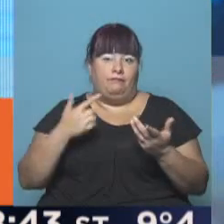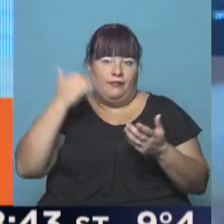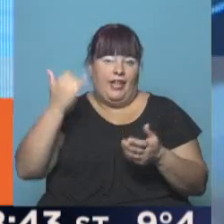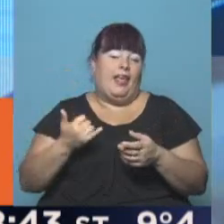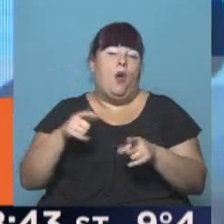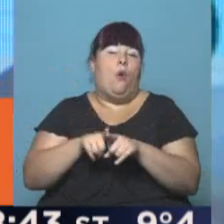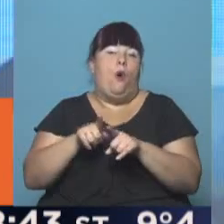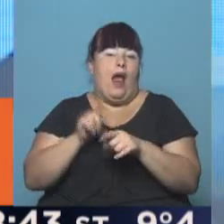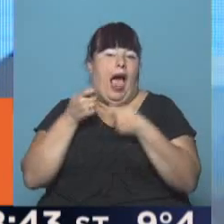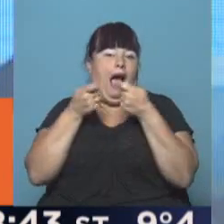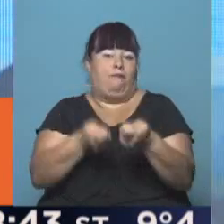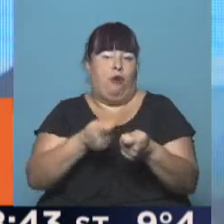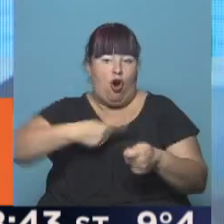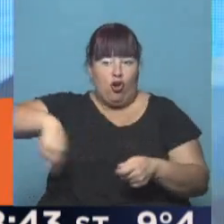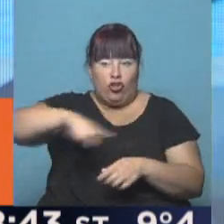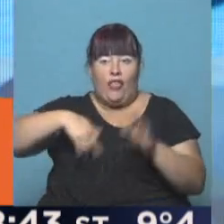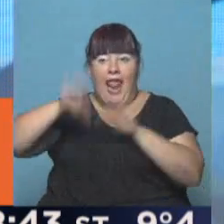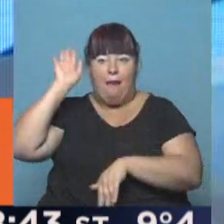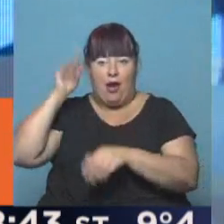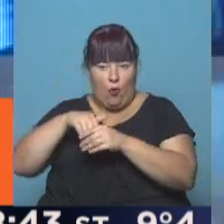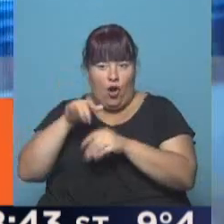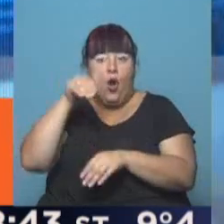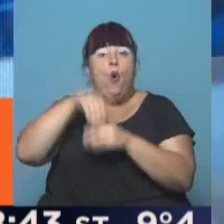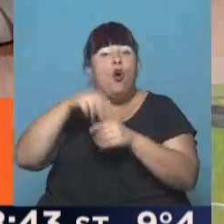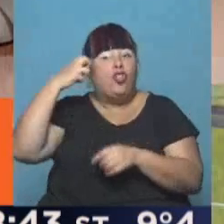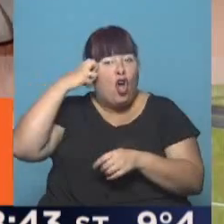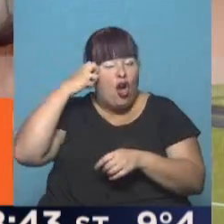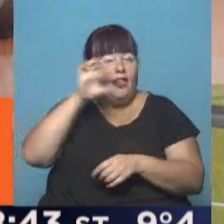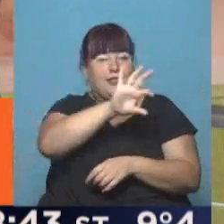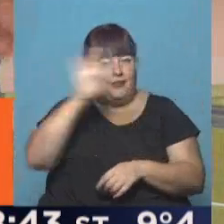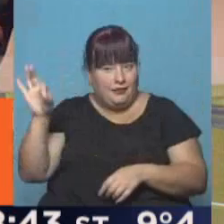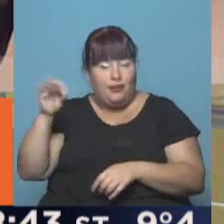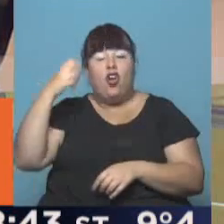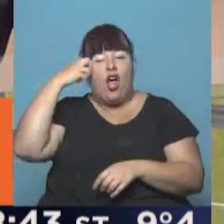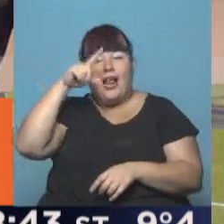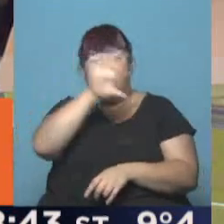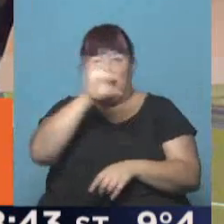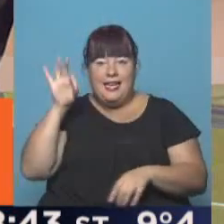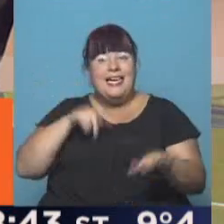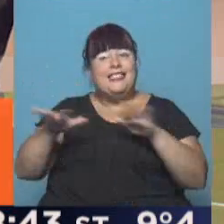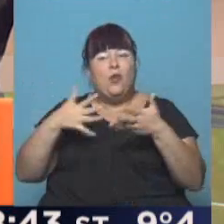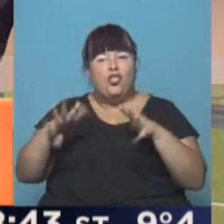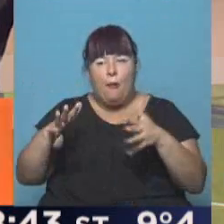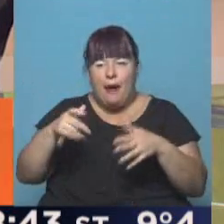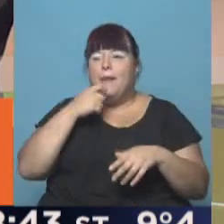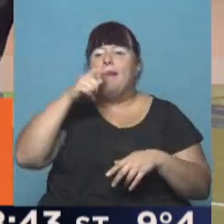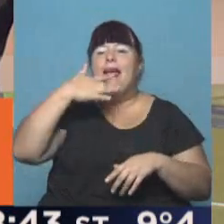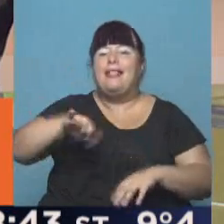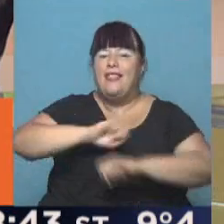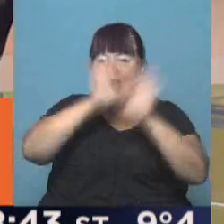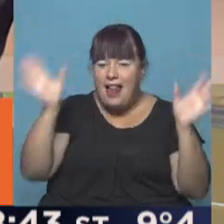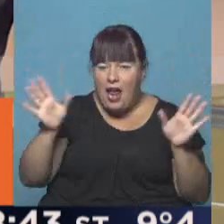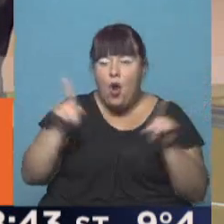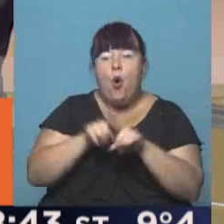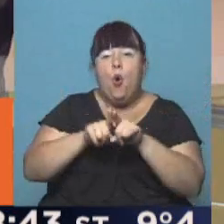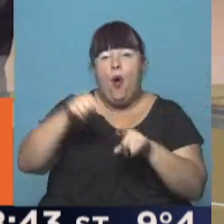contenga, digamos, el respaldo de esa mayoría electoral. Elegido por el Congreso de Brasil. El Congreso de la Nación. O sea, una situación muy similar para que la audiencia entienda lo